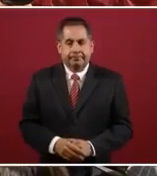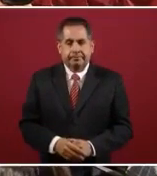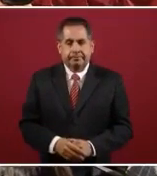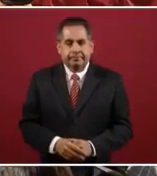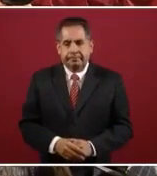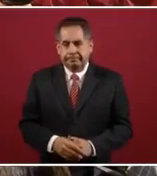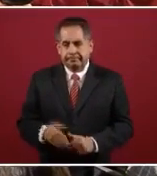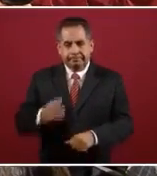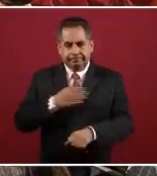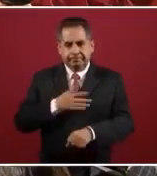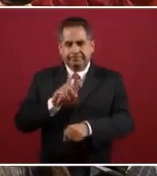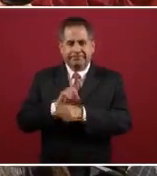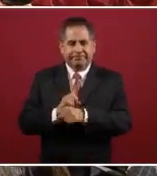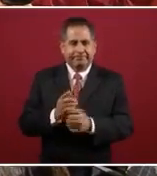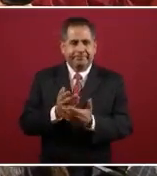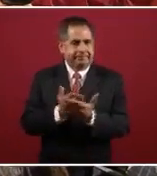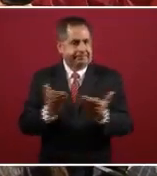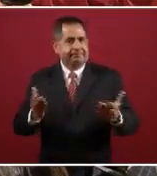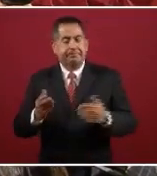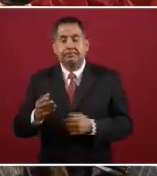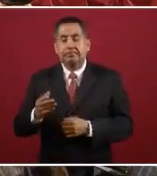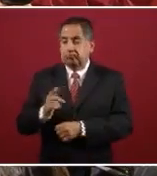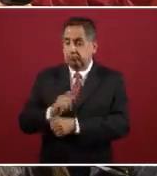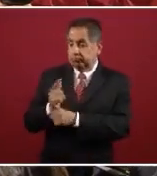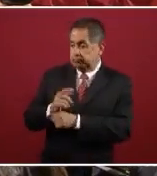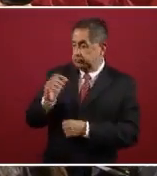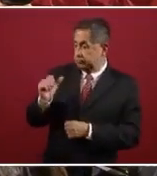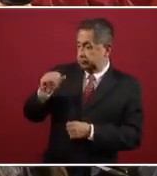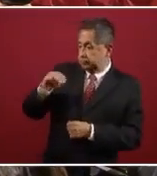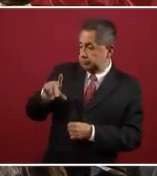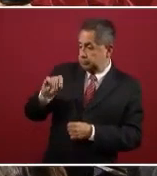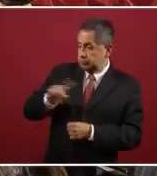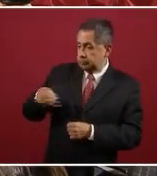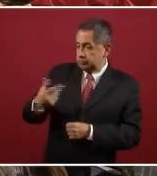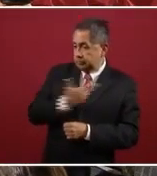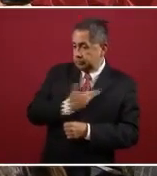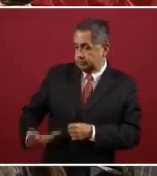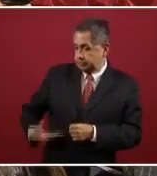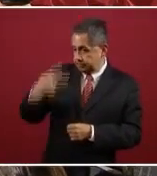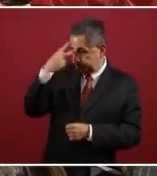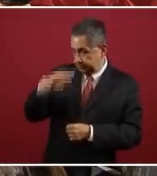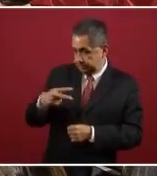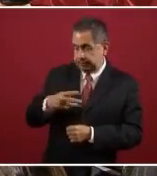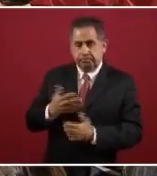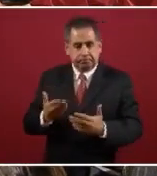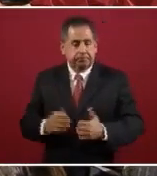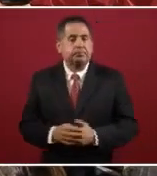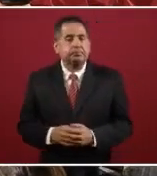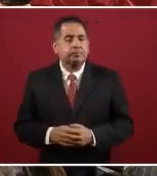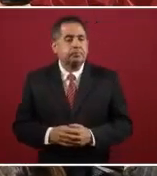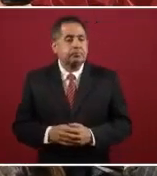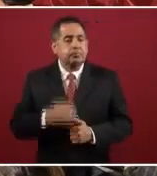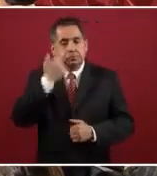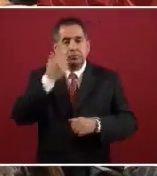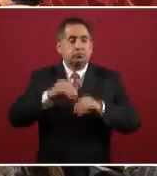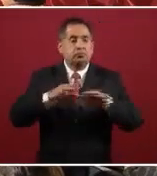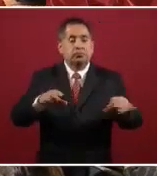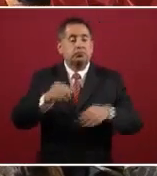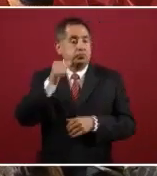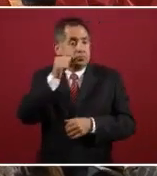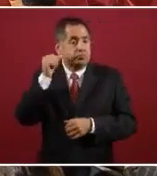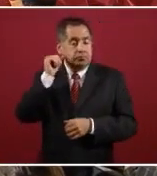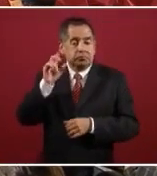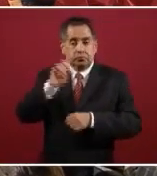Gracias. Buenos días. Con su permiso, licenciado Andrés Manuel López Obrador, presidente de México. Quisiera comentarles que el día de ayer, 8 de